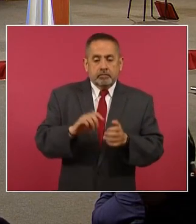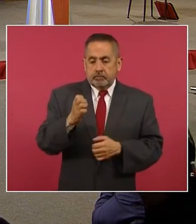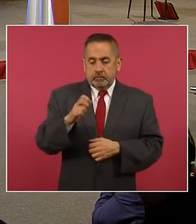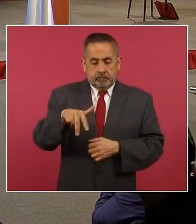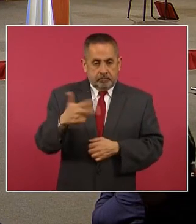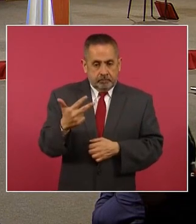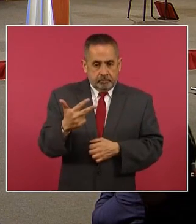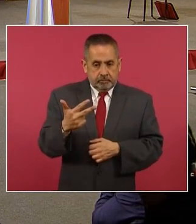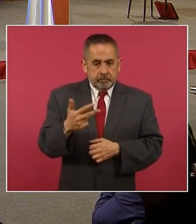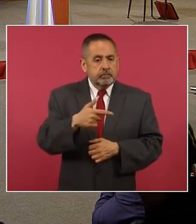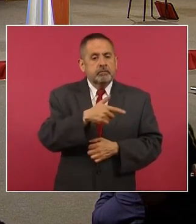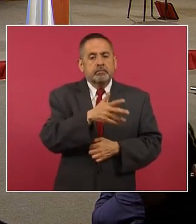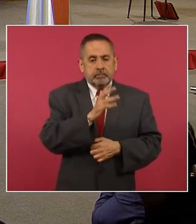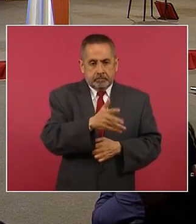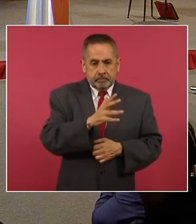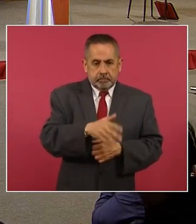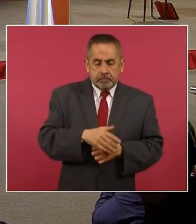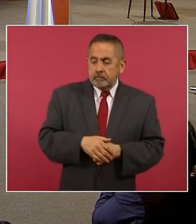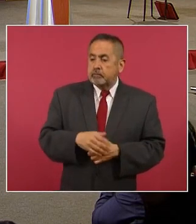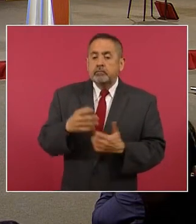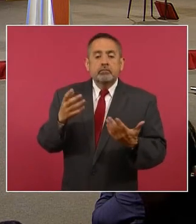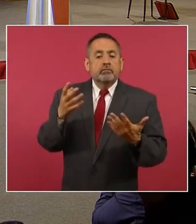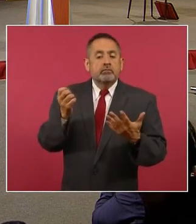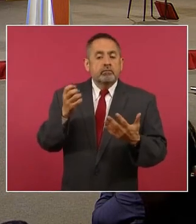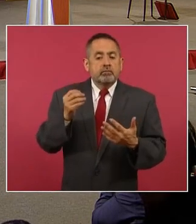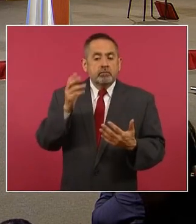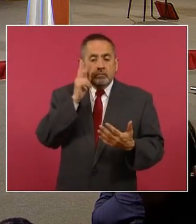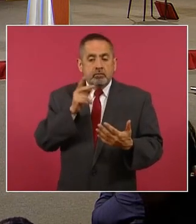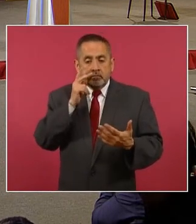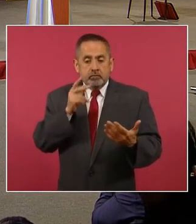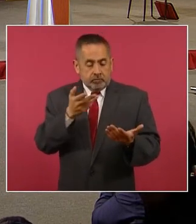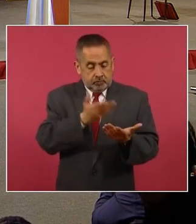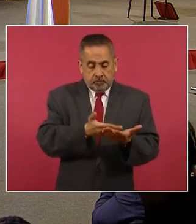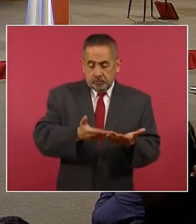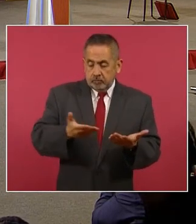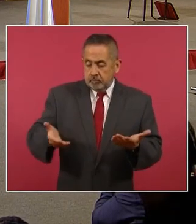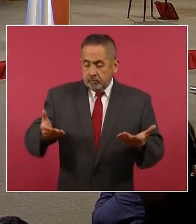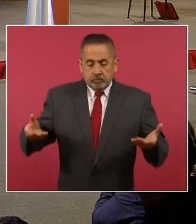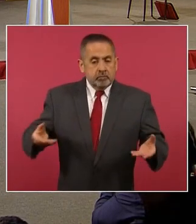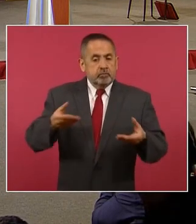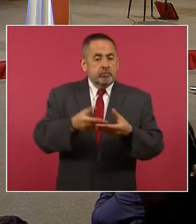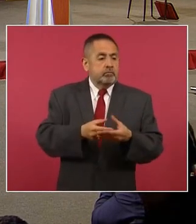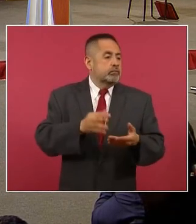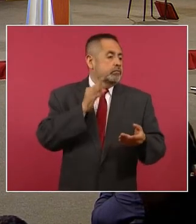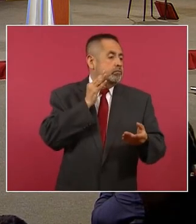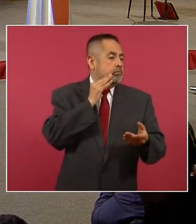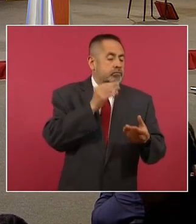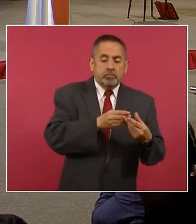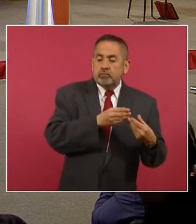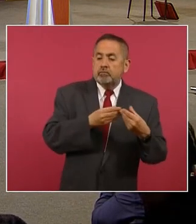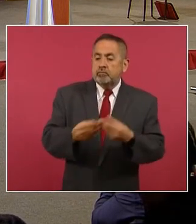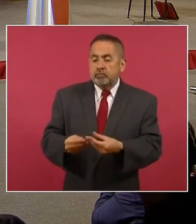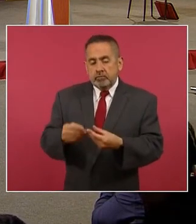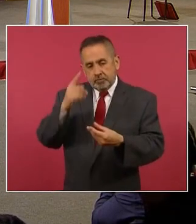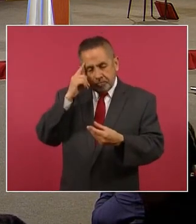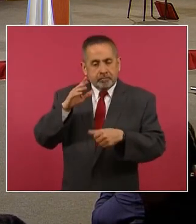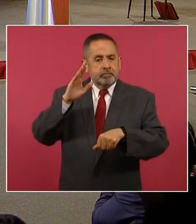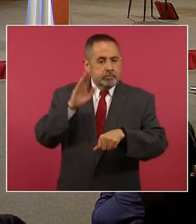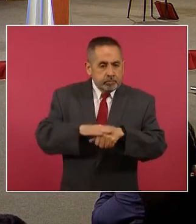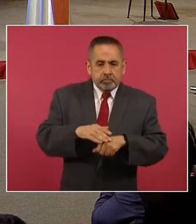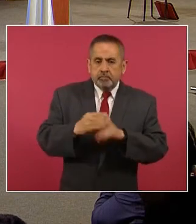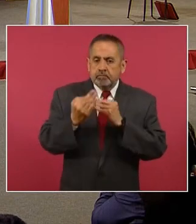se admitieron 9 medios de prueba ofrecidos por la Fiscalía, que consisten en ampliación de declaraciones,